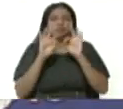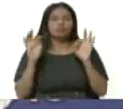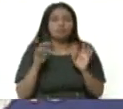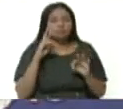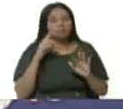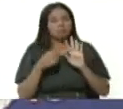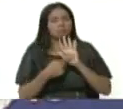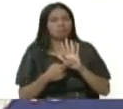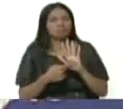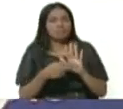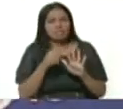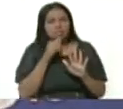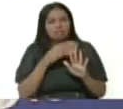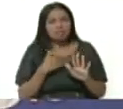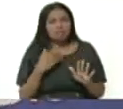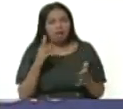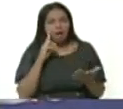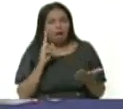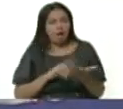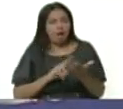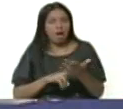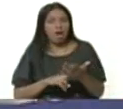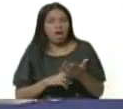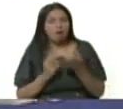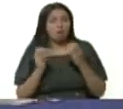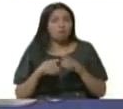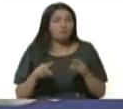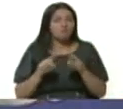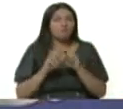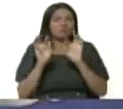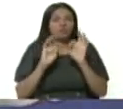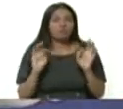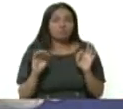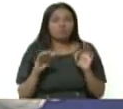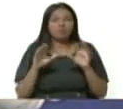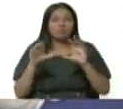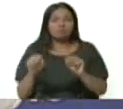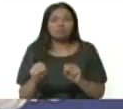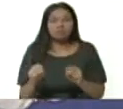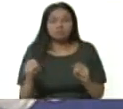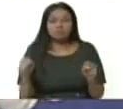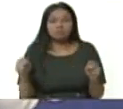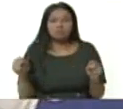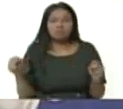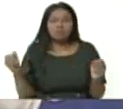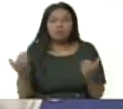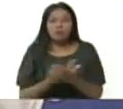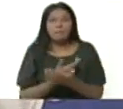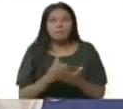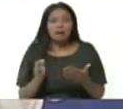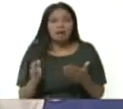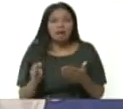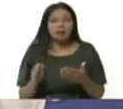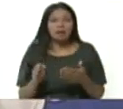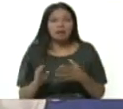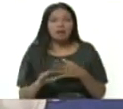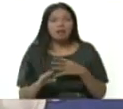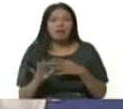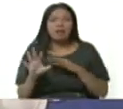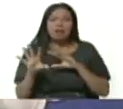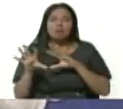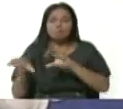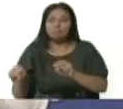en... Quien quiera comprobar el fracaso del modelo capitalista salvaje que el imperialismo